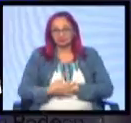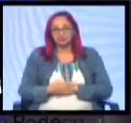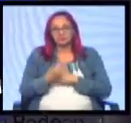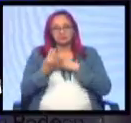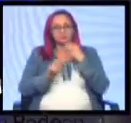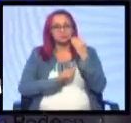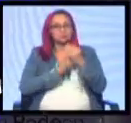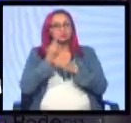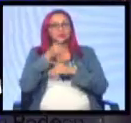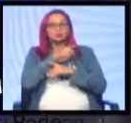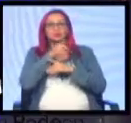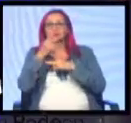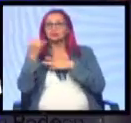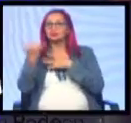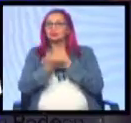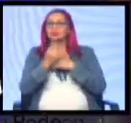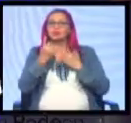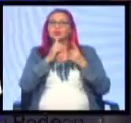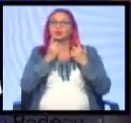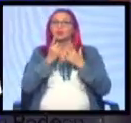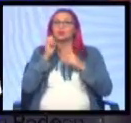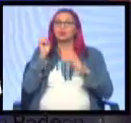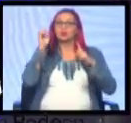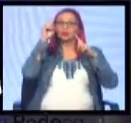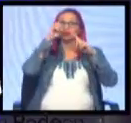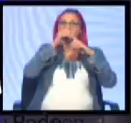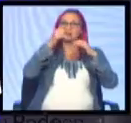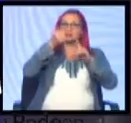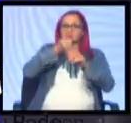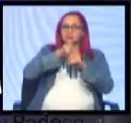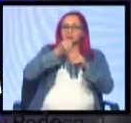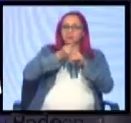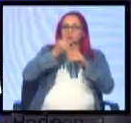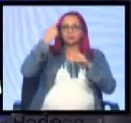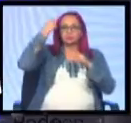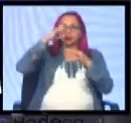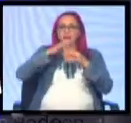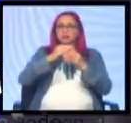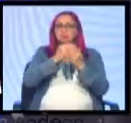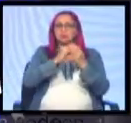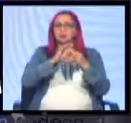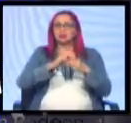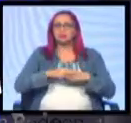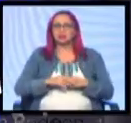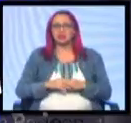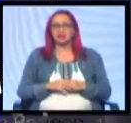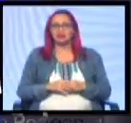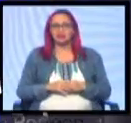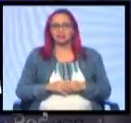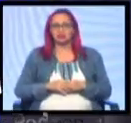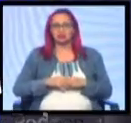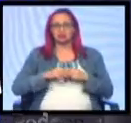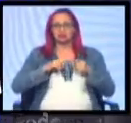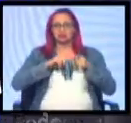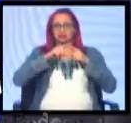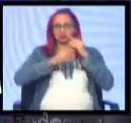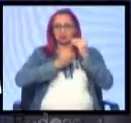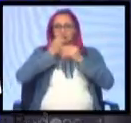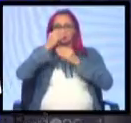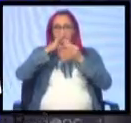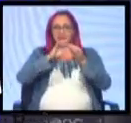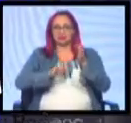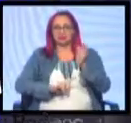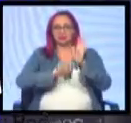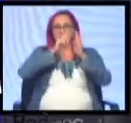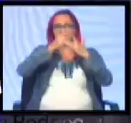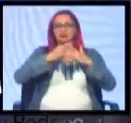hay detrás de este proyecto, cuál es el objetivo del mismo y por qué un tema como este debe de importarnos